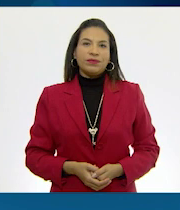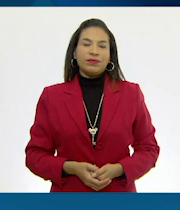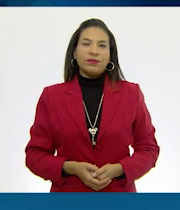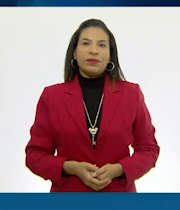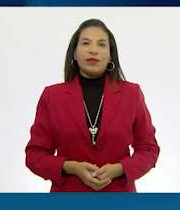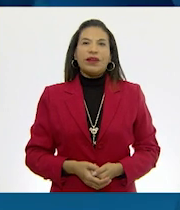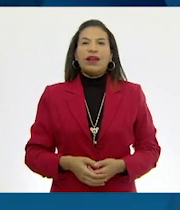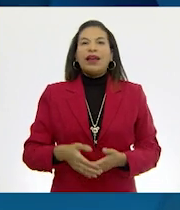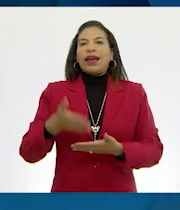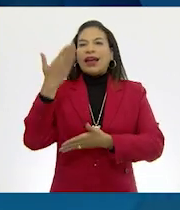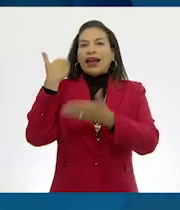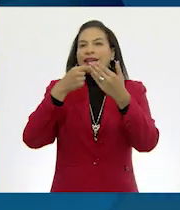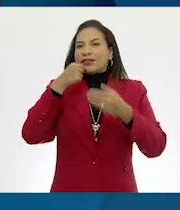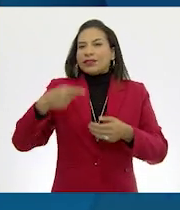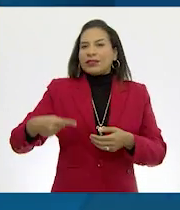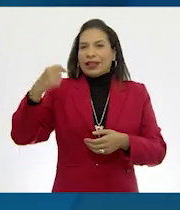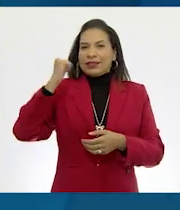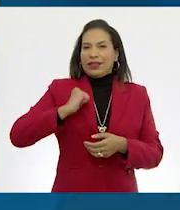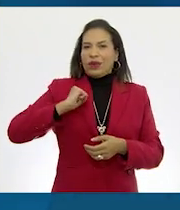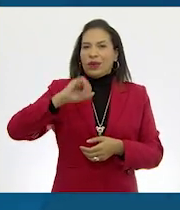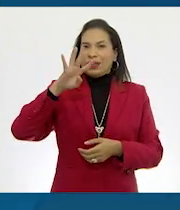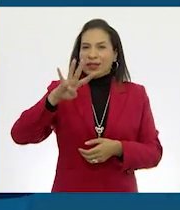La infancia en el siglo XIX.